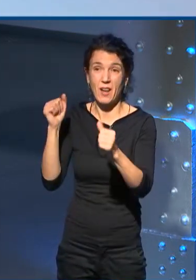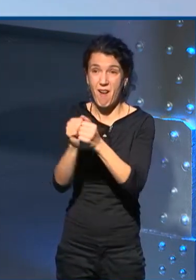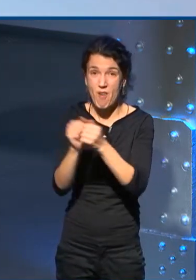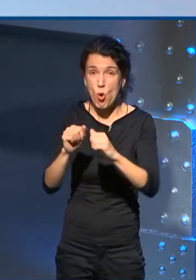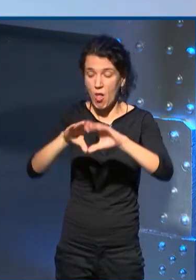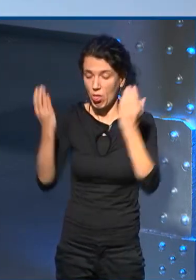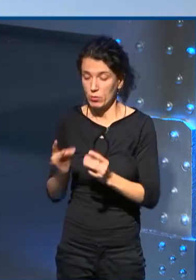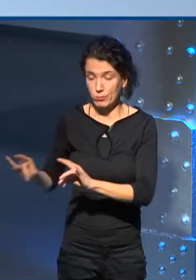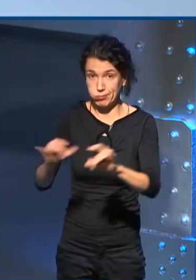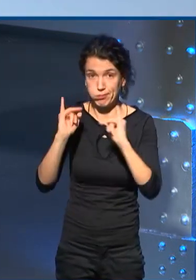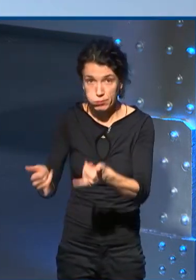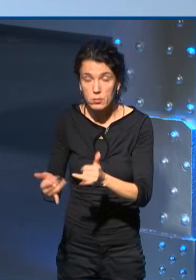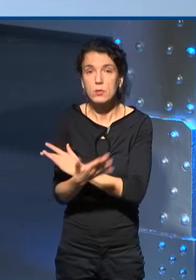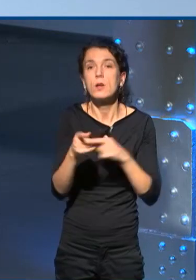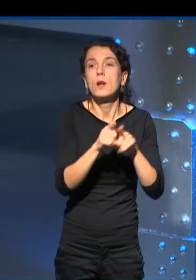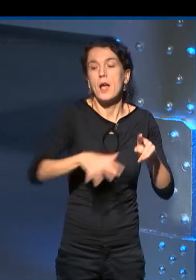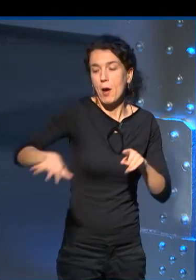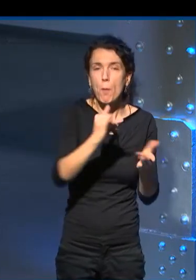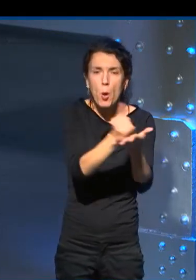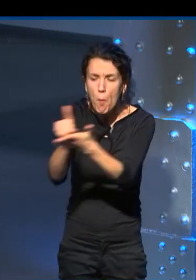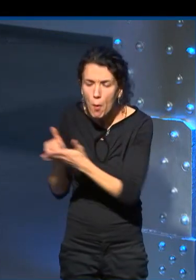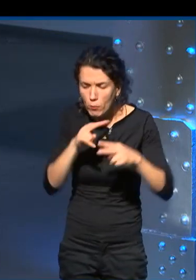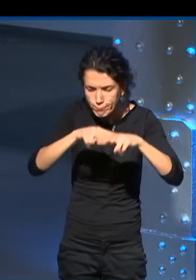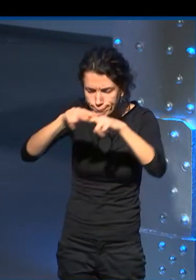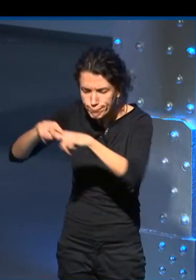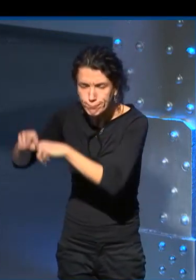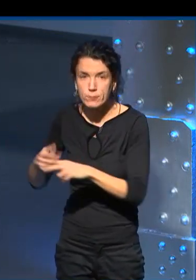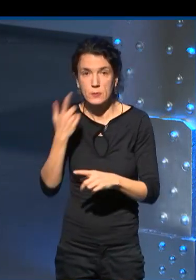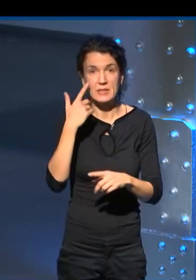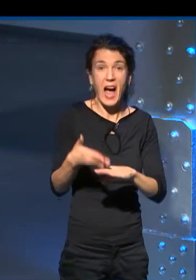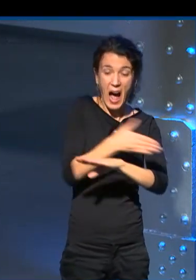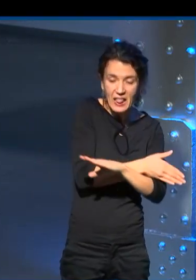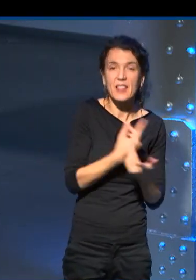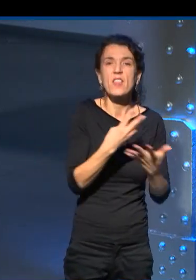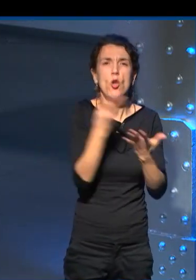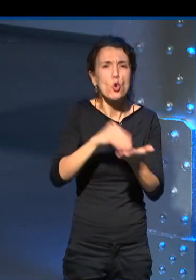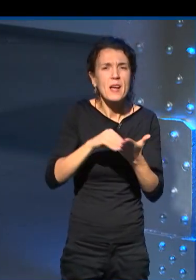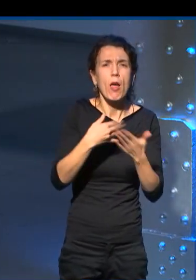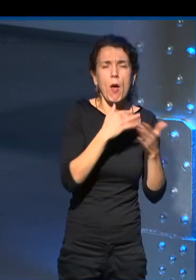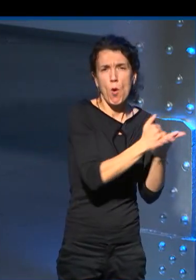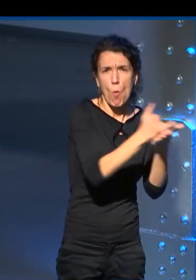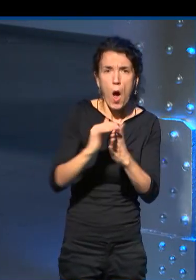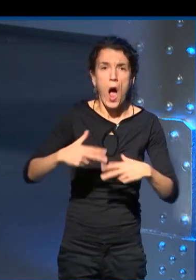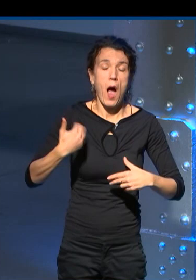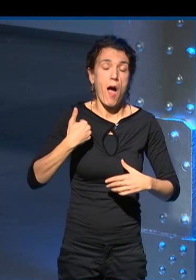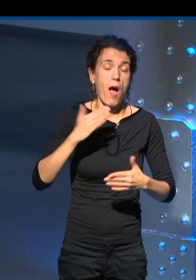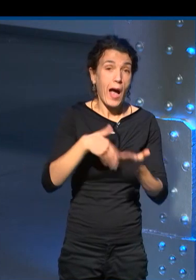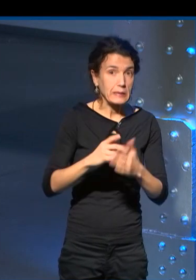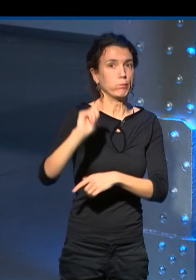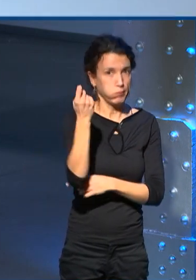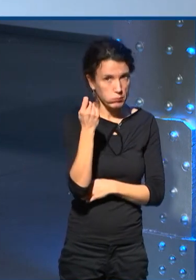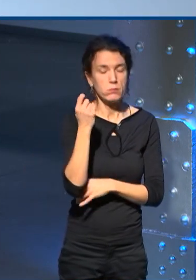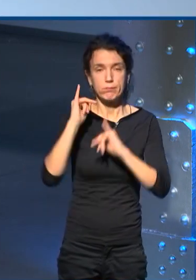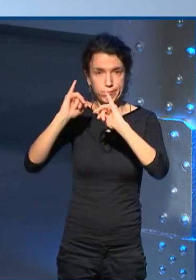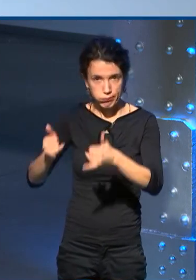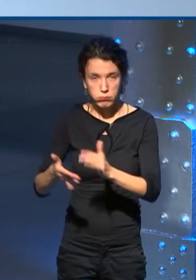Marte? En el espacio todo se testea. Esta es una máxima del espacio. No se lanza nada al espacio que no se haya testeado 18 veces hasta que todo va bien. Se testea, por supuesto,